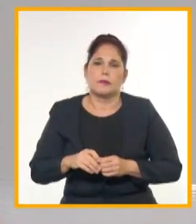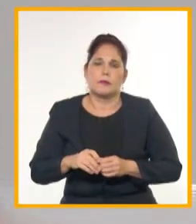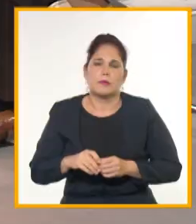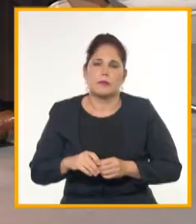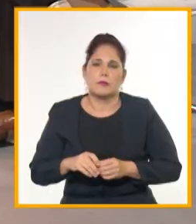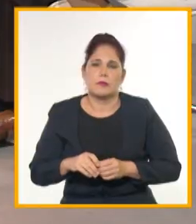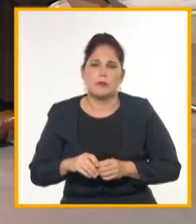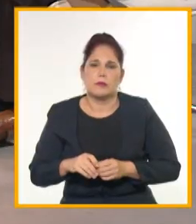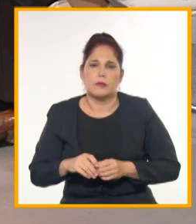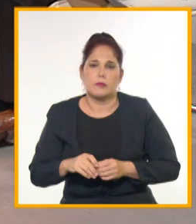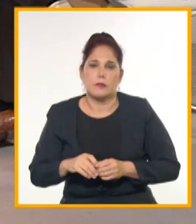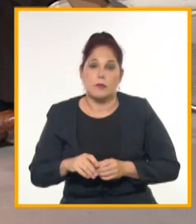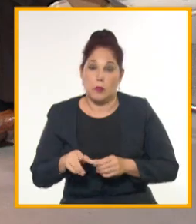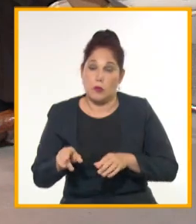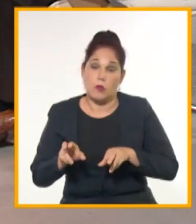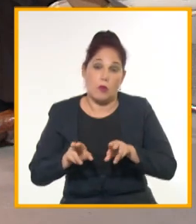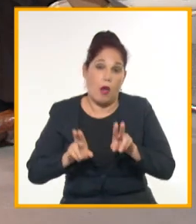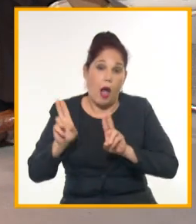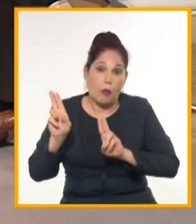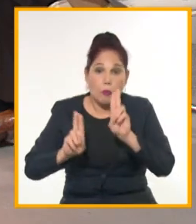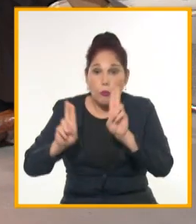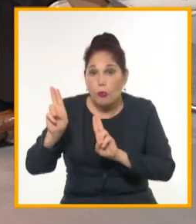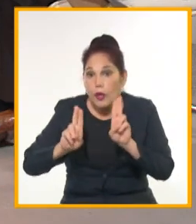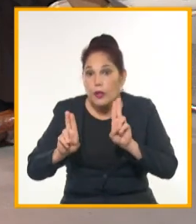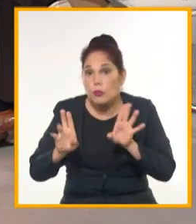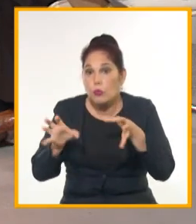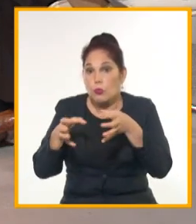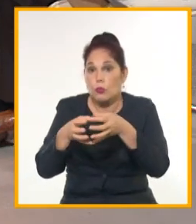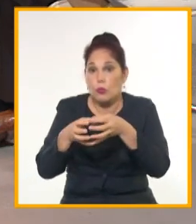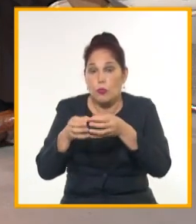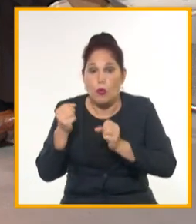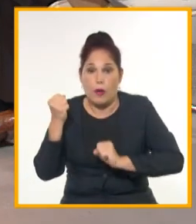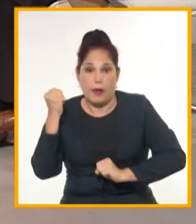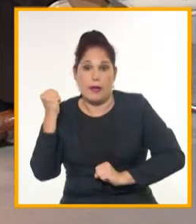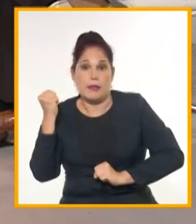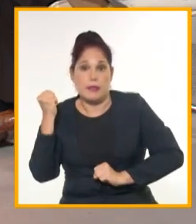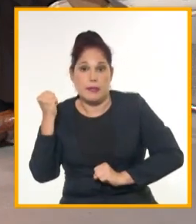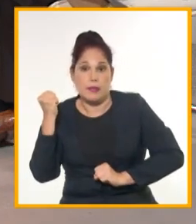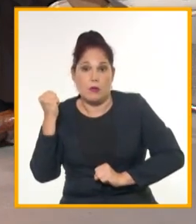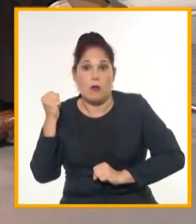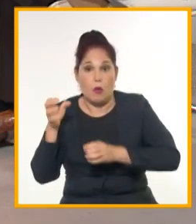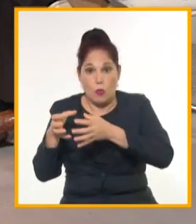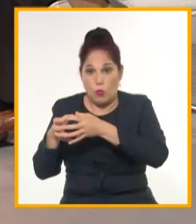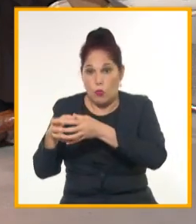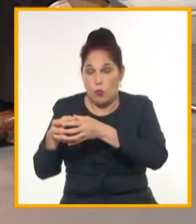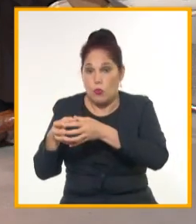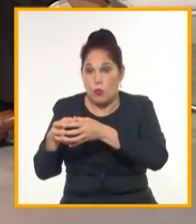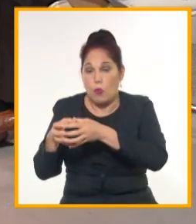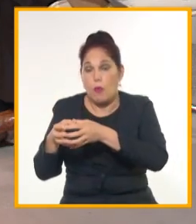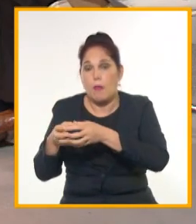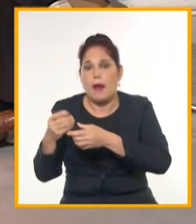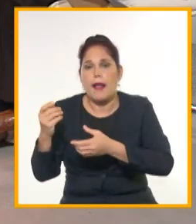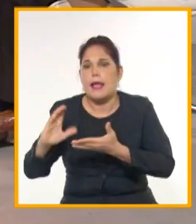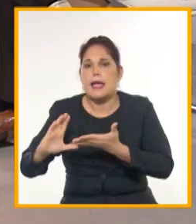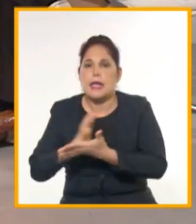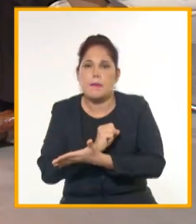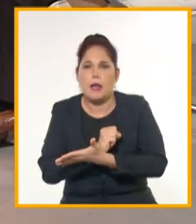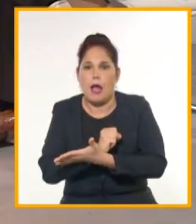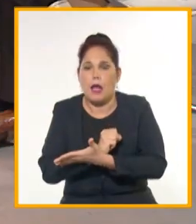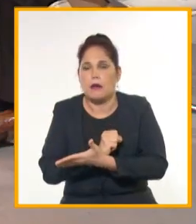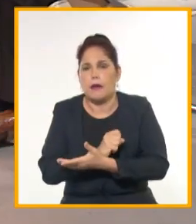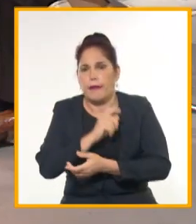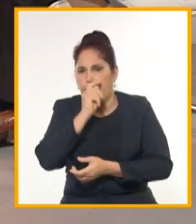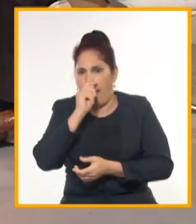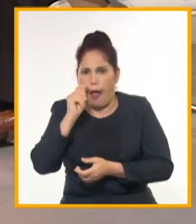propalado acuerdo con el ejército mercenario Blackwater para combatir supuestamente